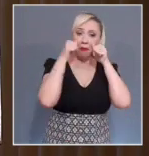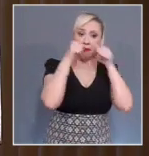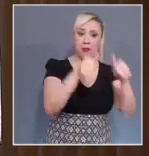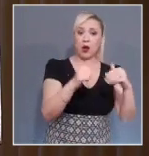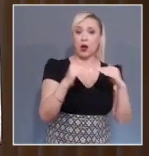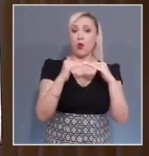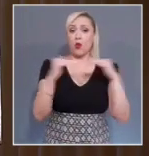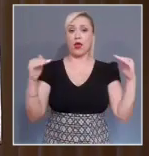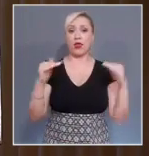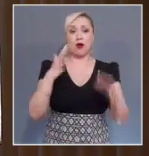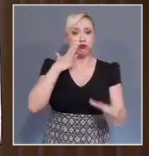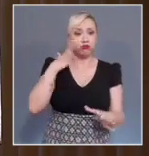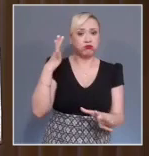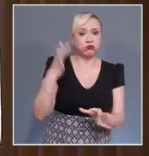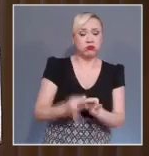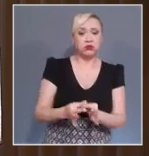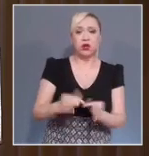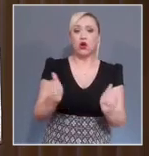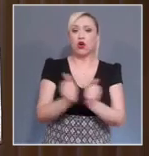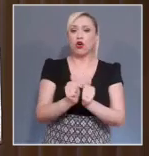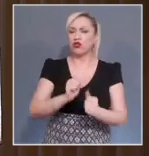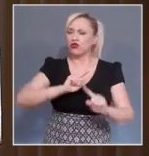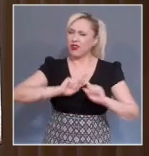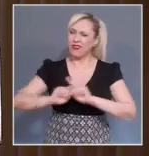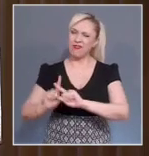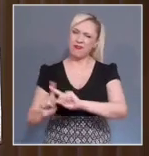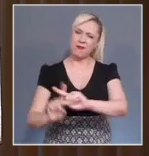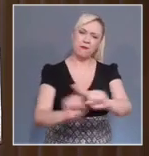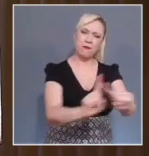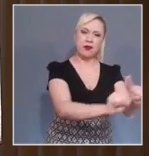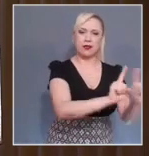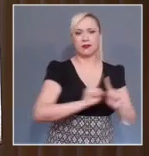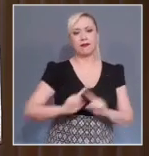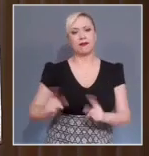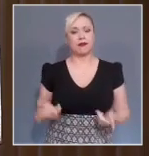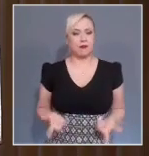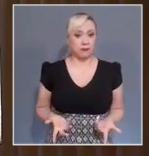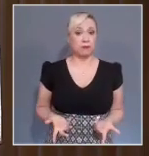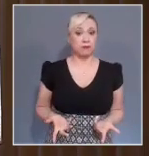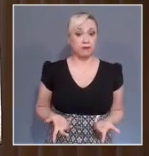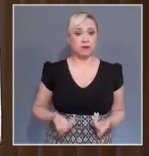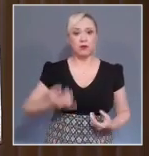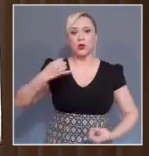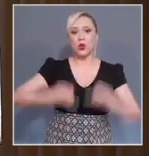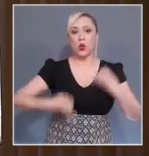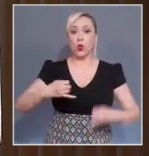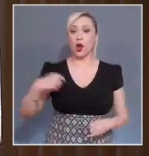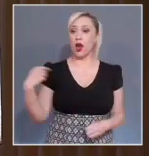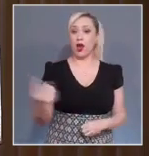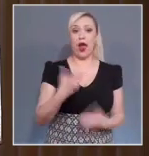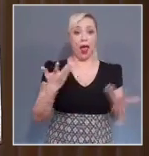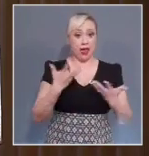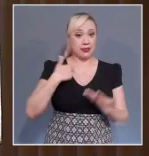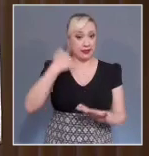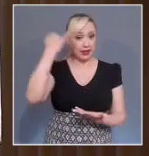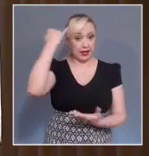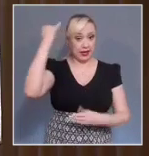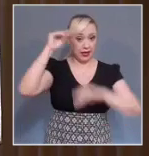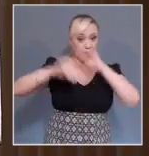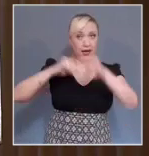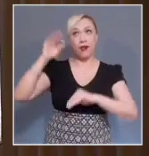perspectiva global. Los jueces no hacemos filosofía, pero